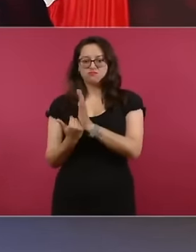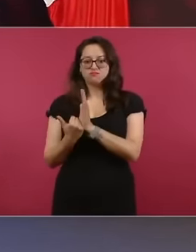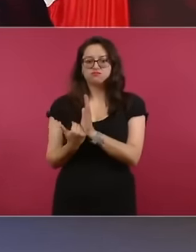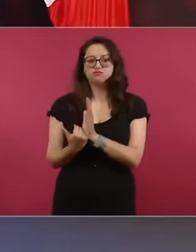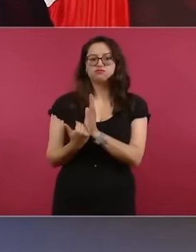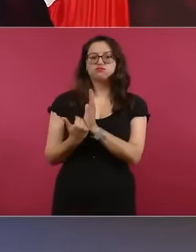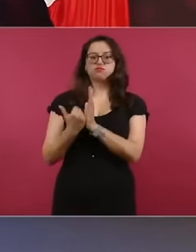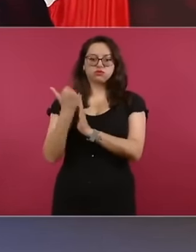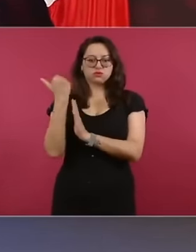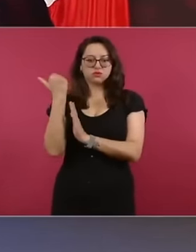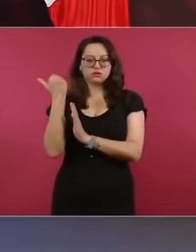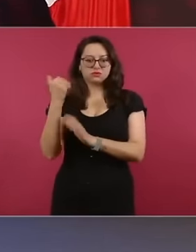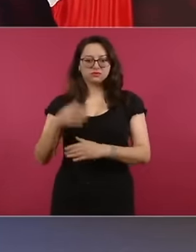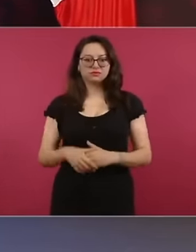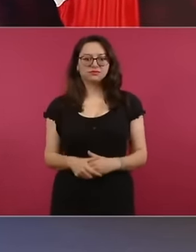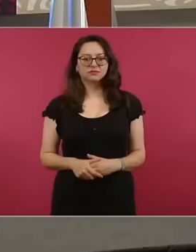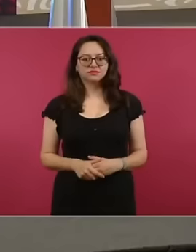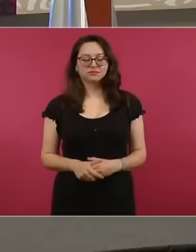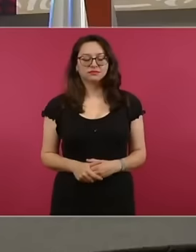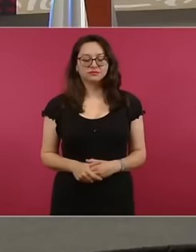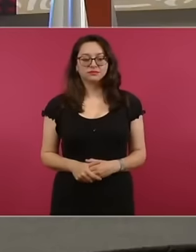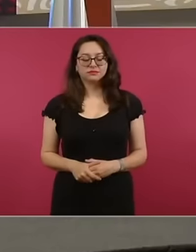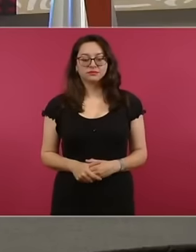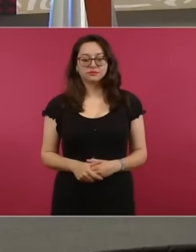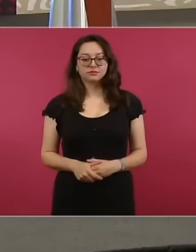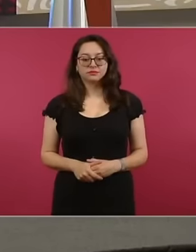barriles de